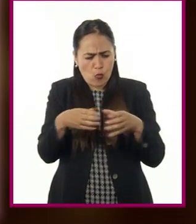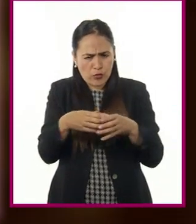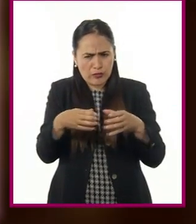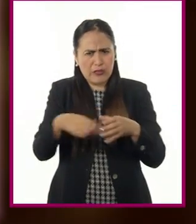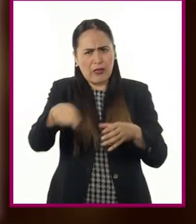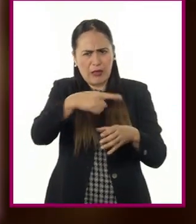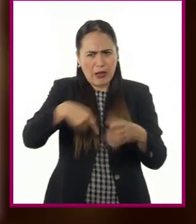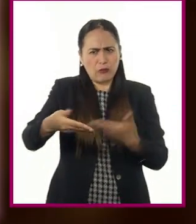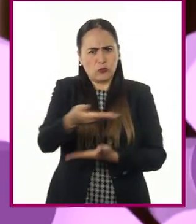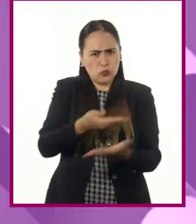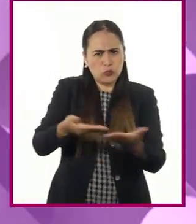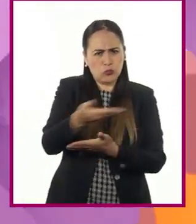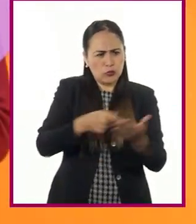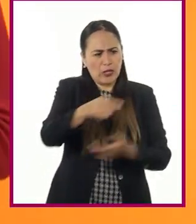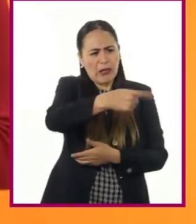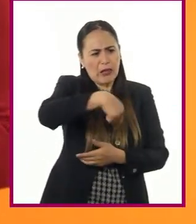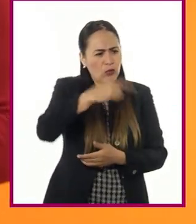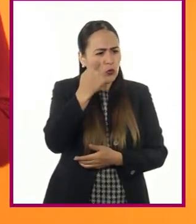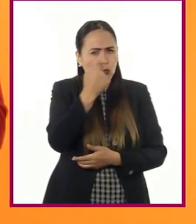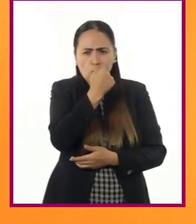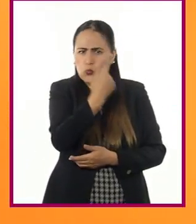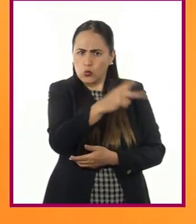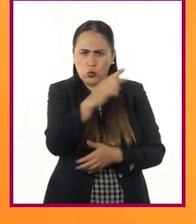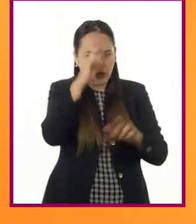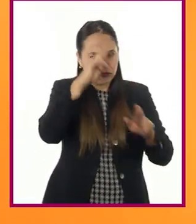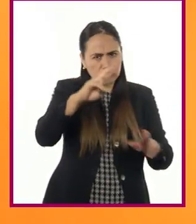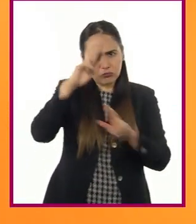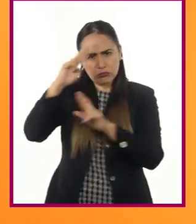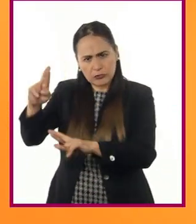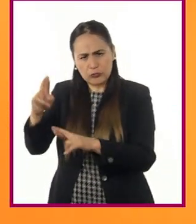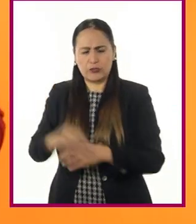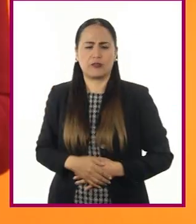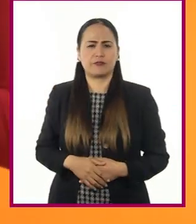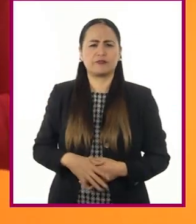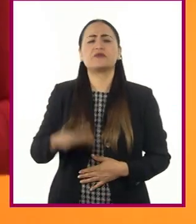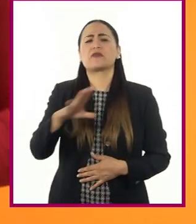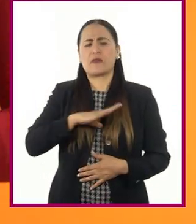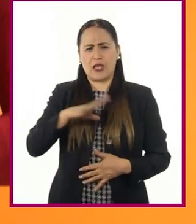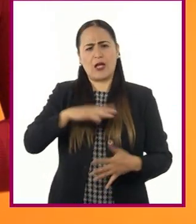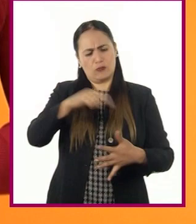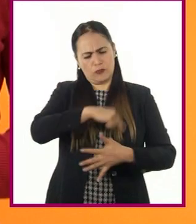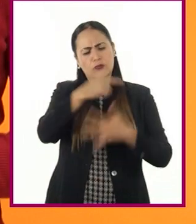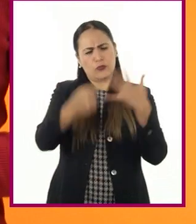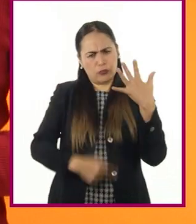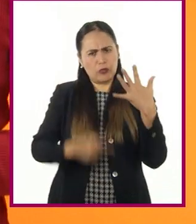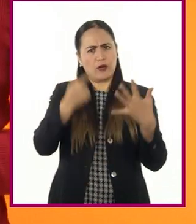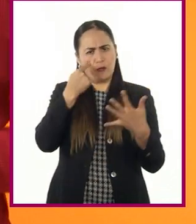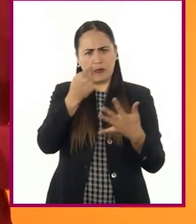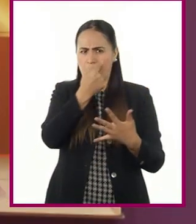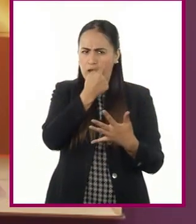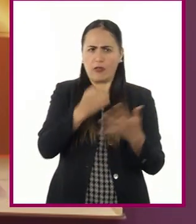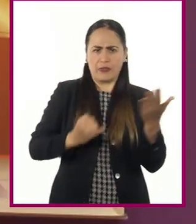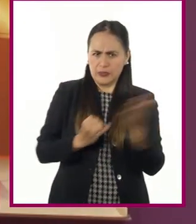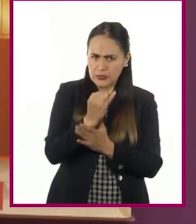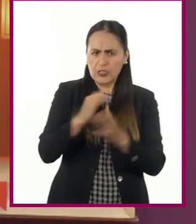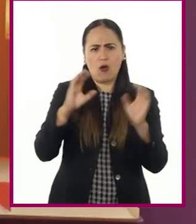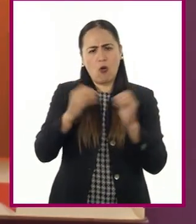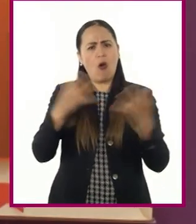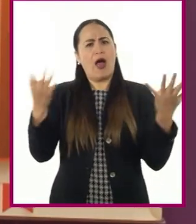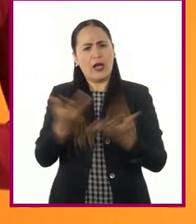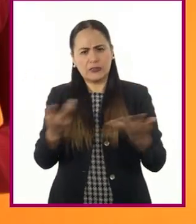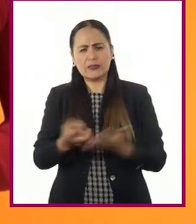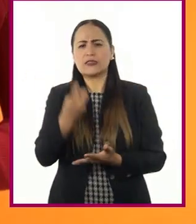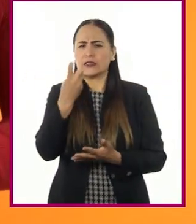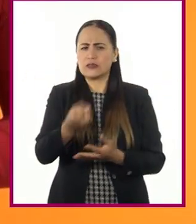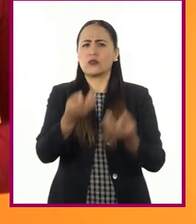pueden elegir otros. Saber que tienen opciones para decidir y actuar es muy importante. Para poder elegir